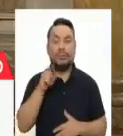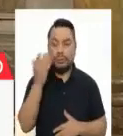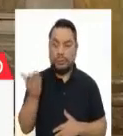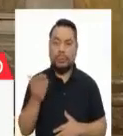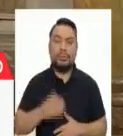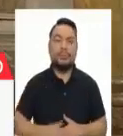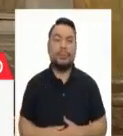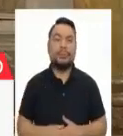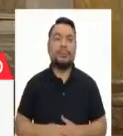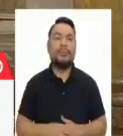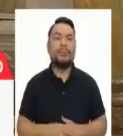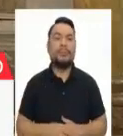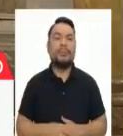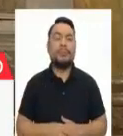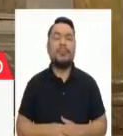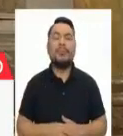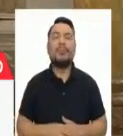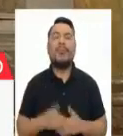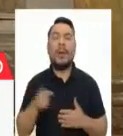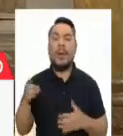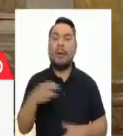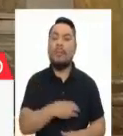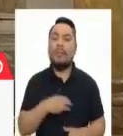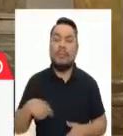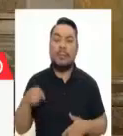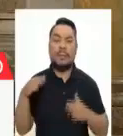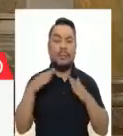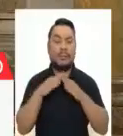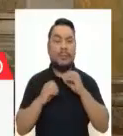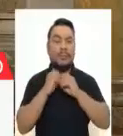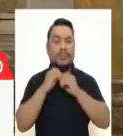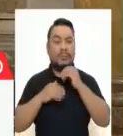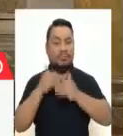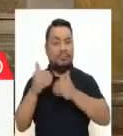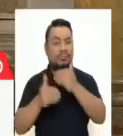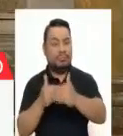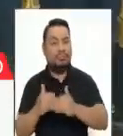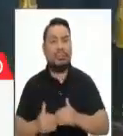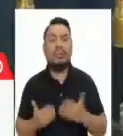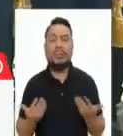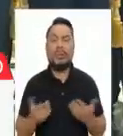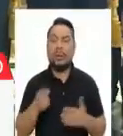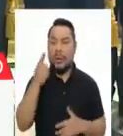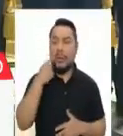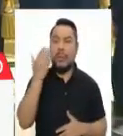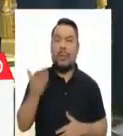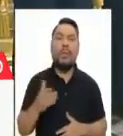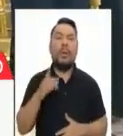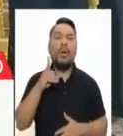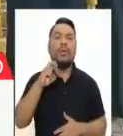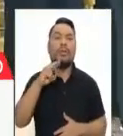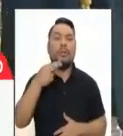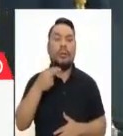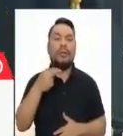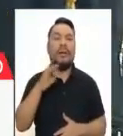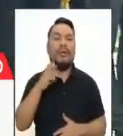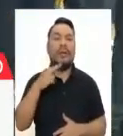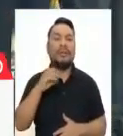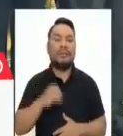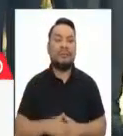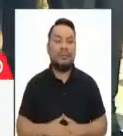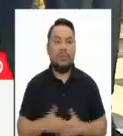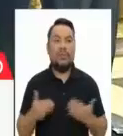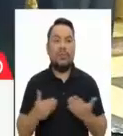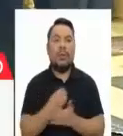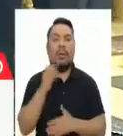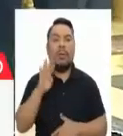cuatro nuevos ministros vamos a ver cómo les va a ir a cada uno en sus carteras déjanos tus comentarios No olvides